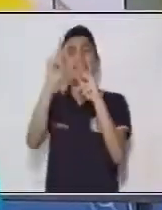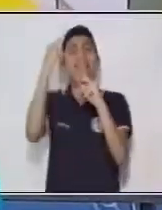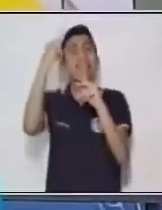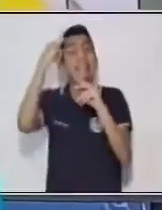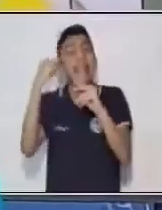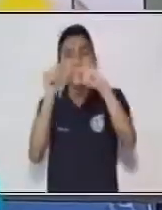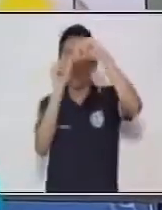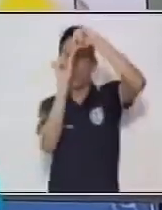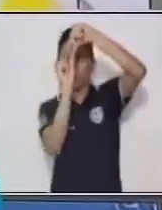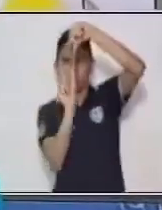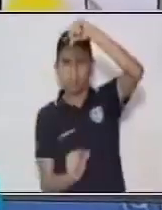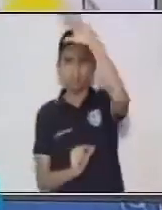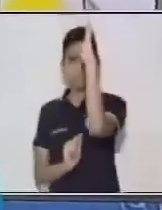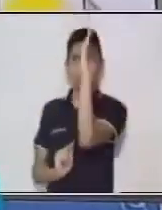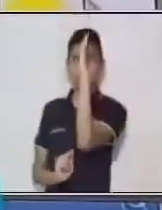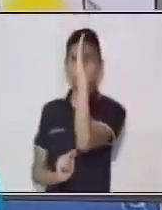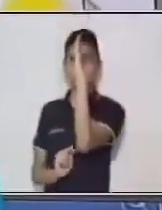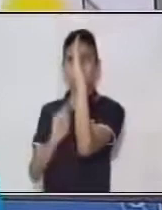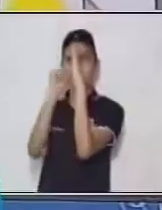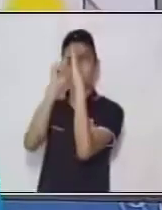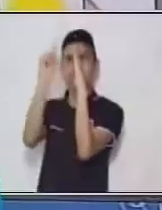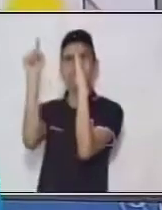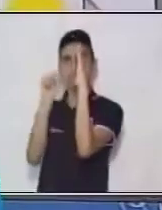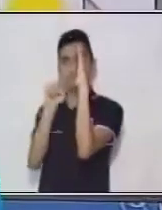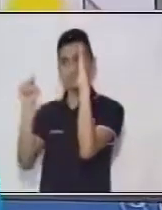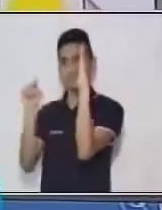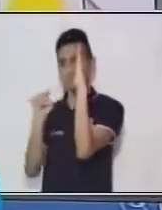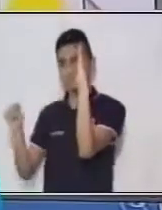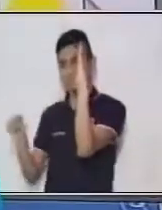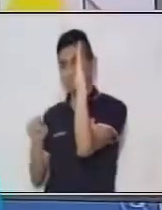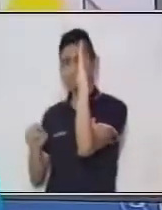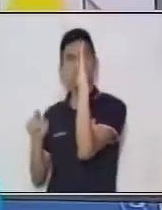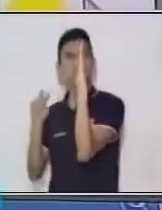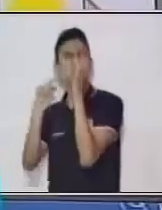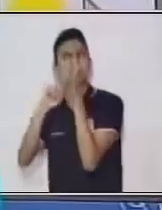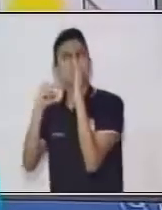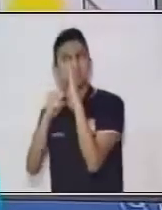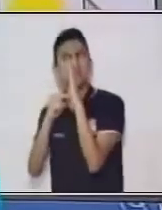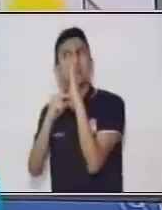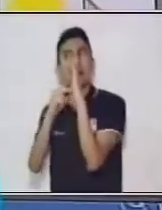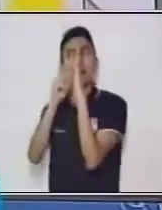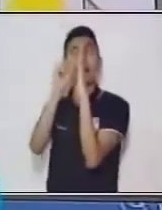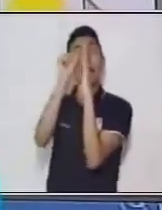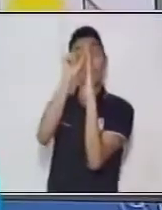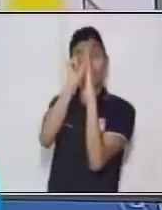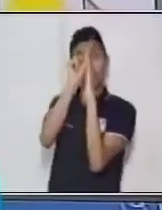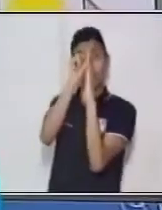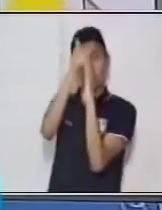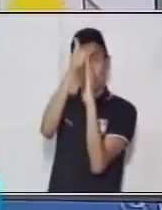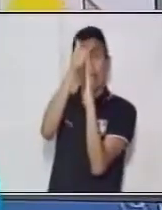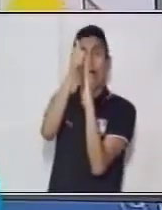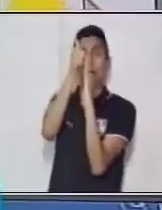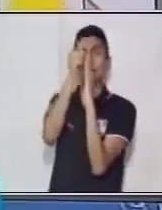A es la misma distancia que hay del eje de simetría al punto A'.